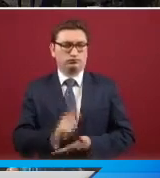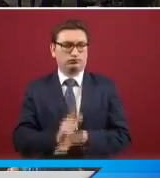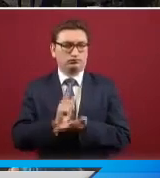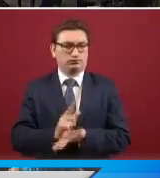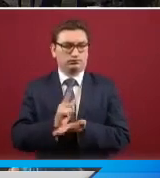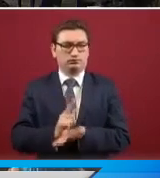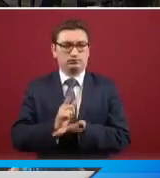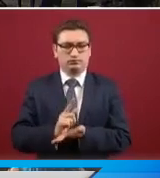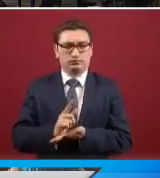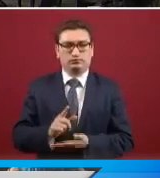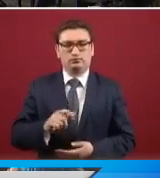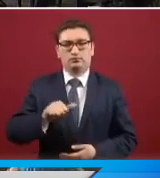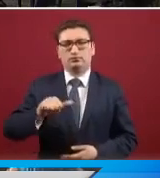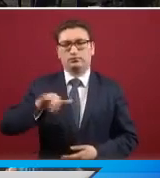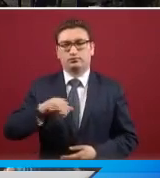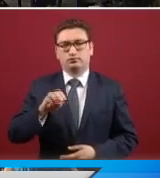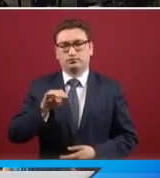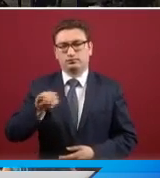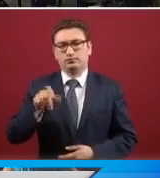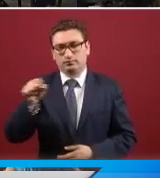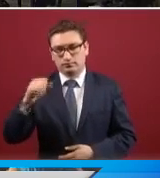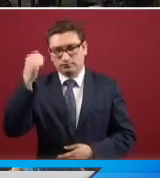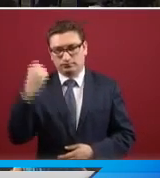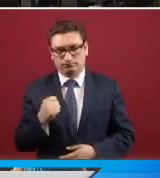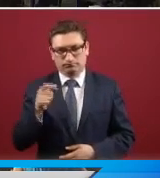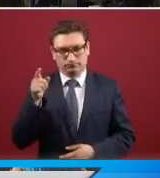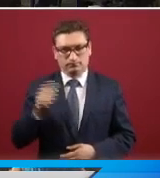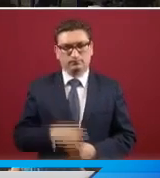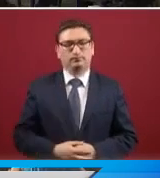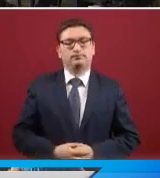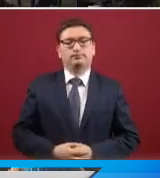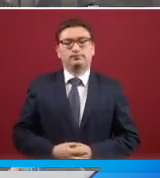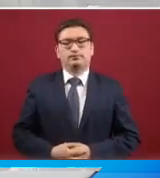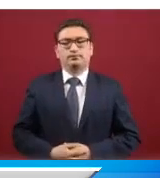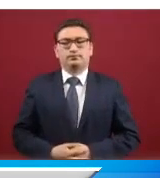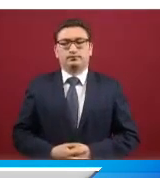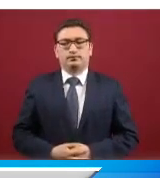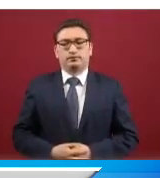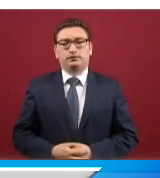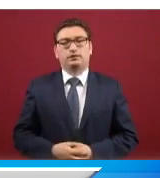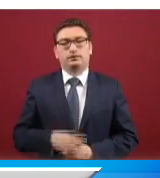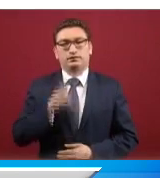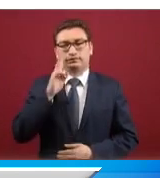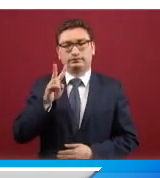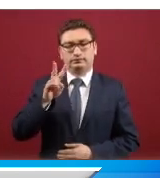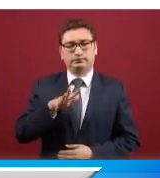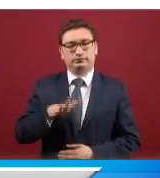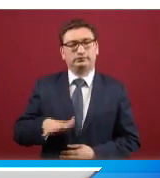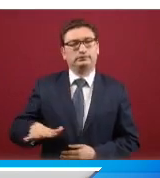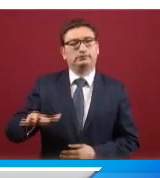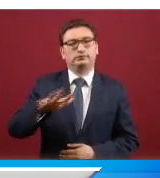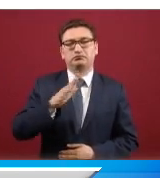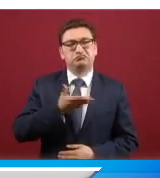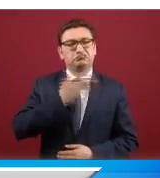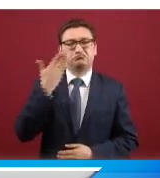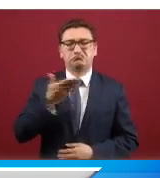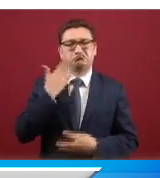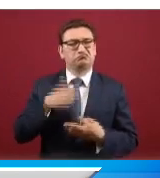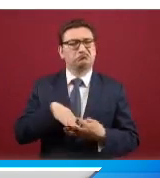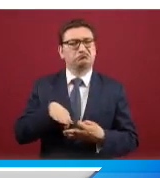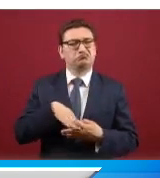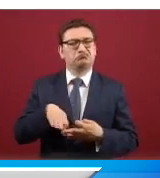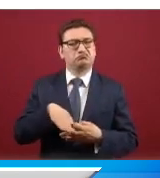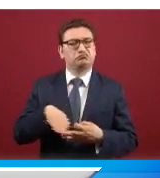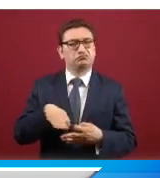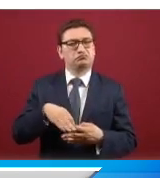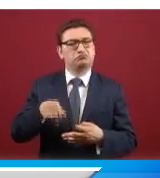Garza Óbrego a 14.16 por kilogramo, gas LP estacionario marca Grupo Damiano a 8.35 por litro,